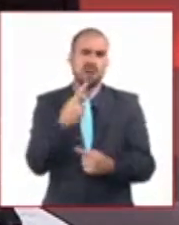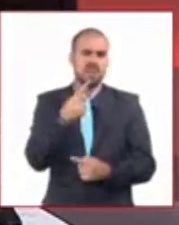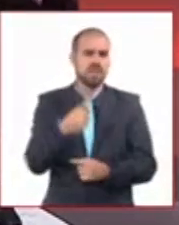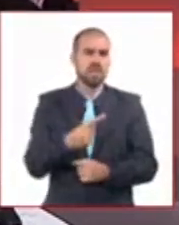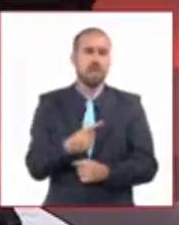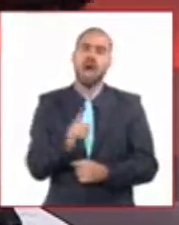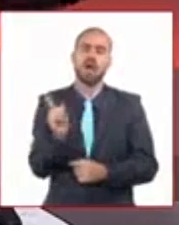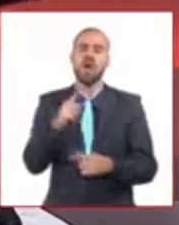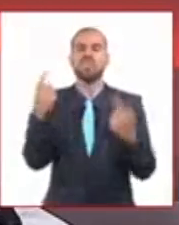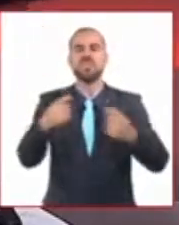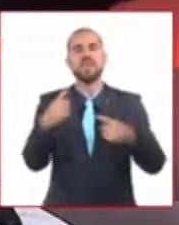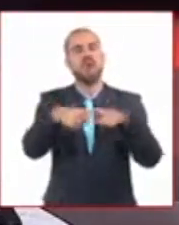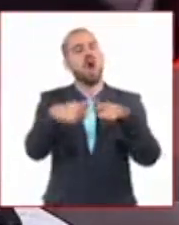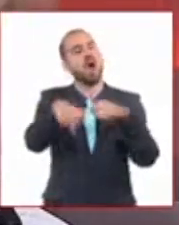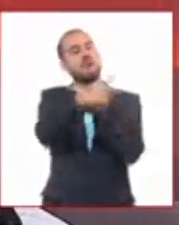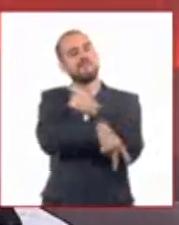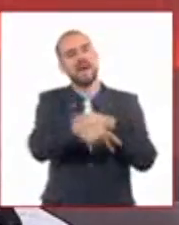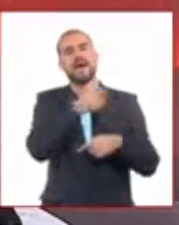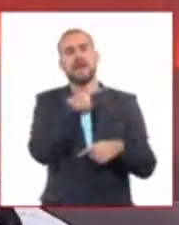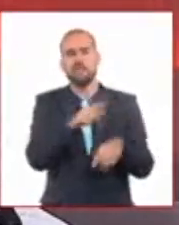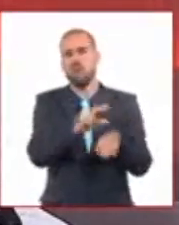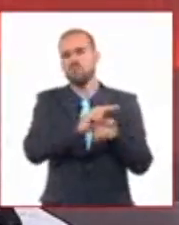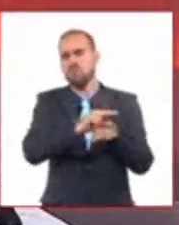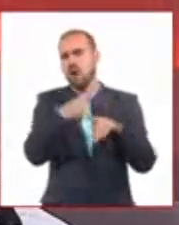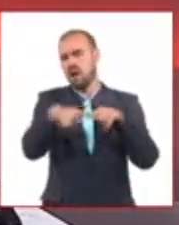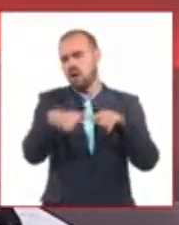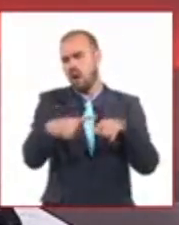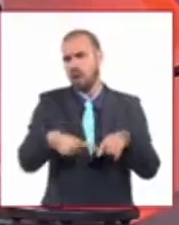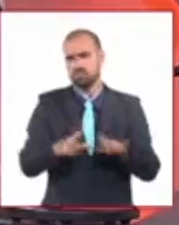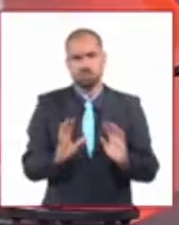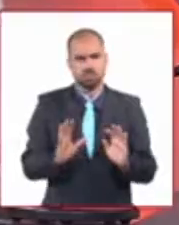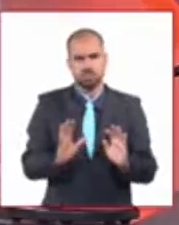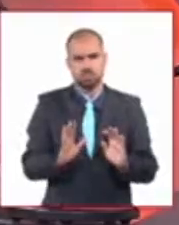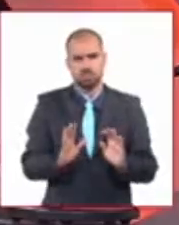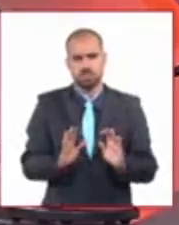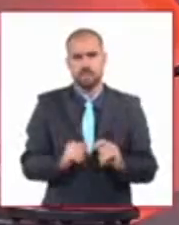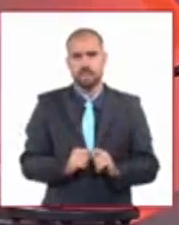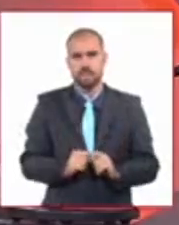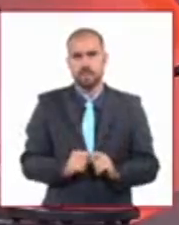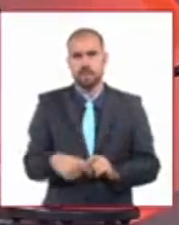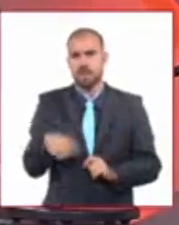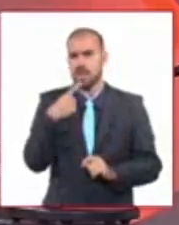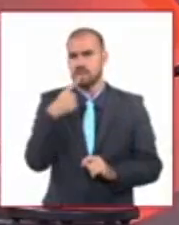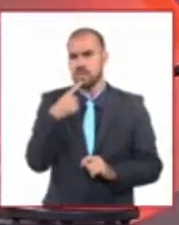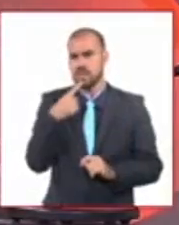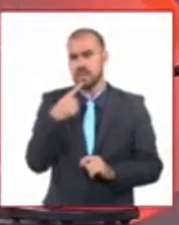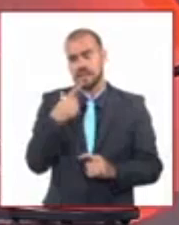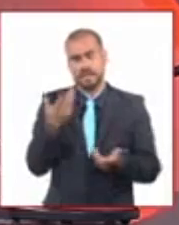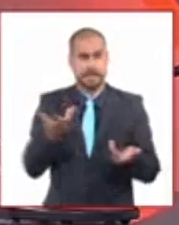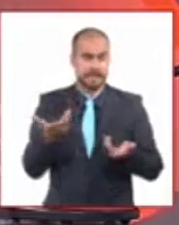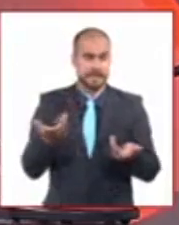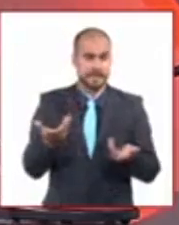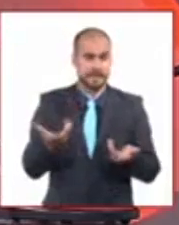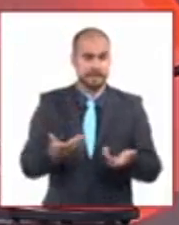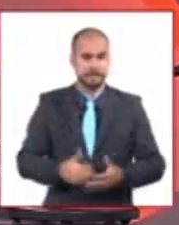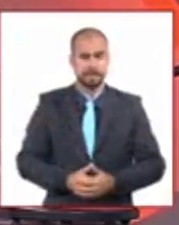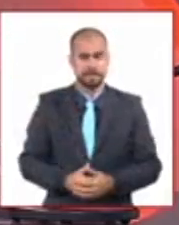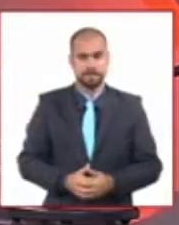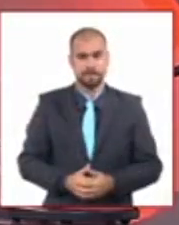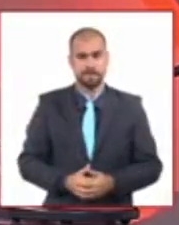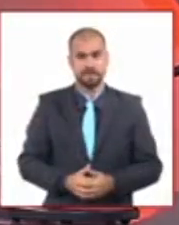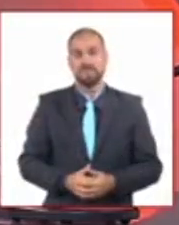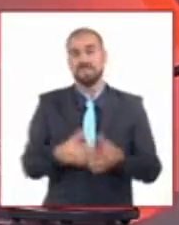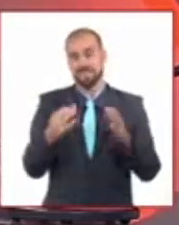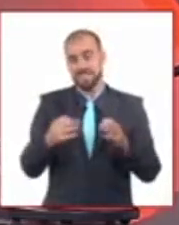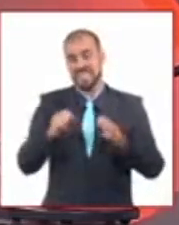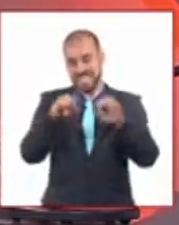ser en otro país guyana otros países a sus escenarios y la dieron me dice aquí en la habana bueno así es el escenario en el que se va